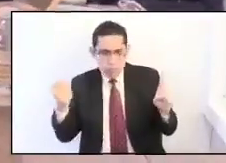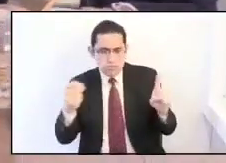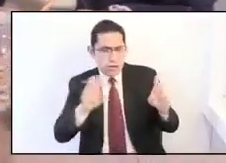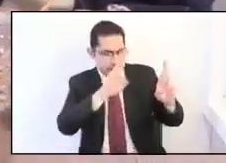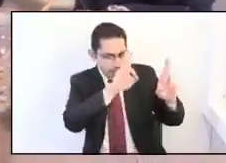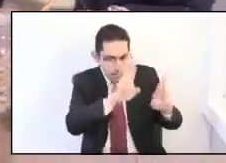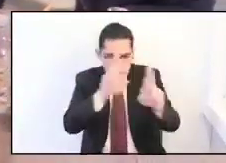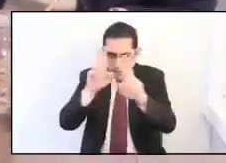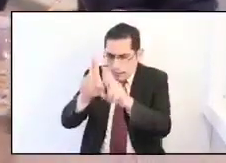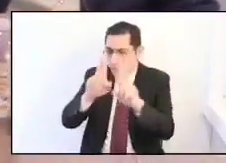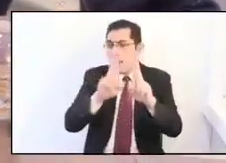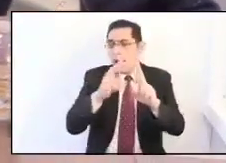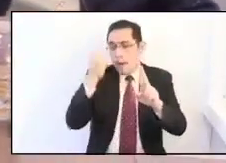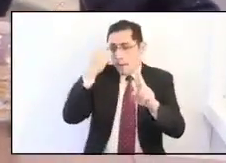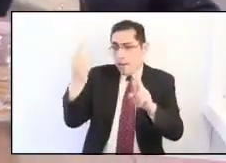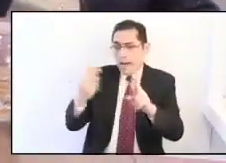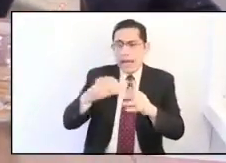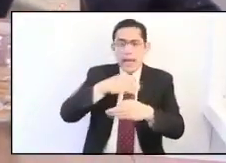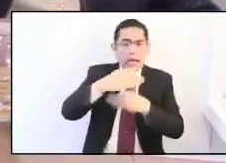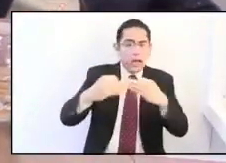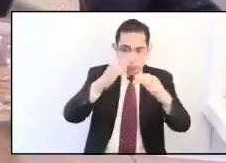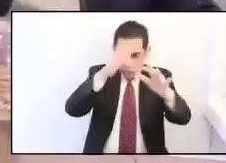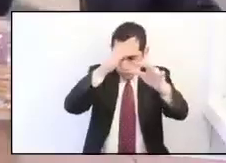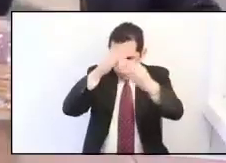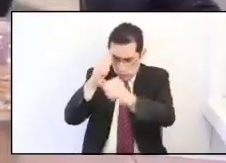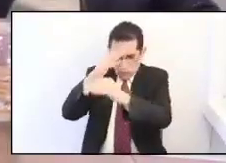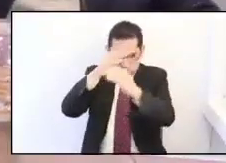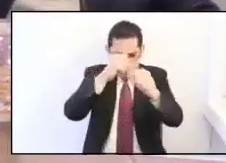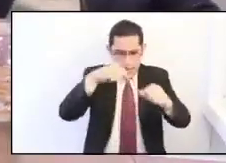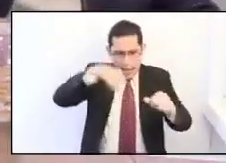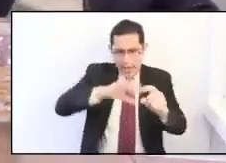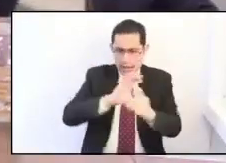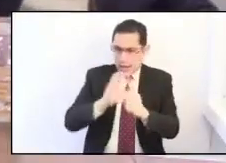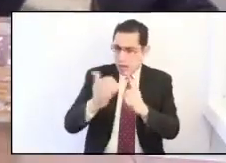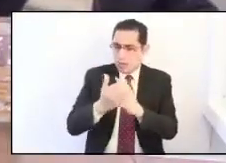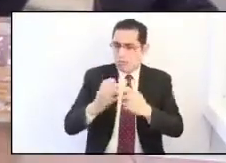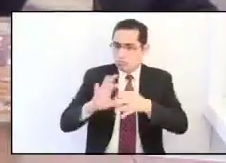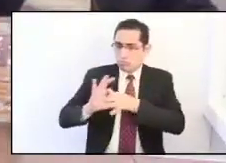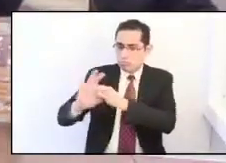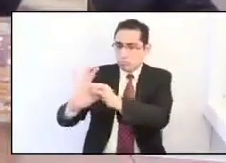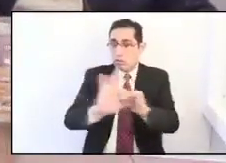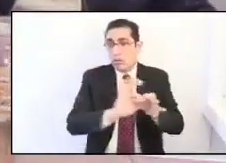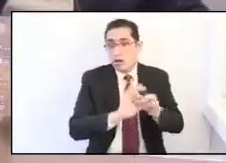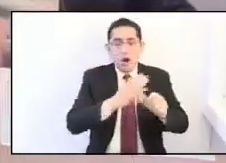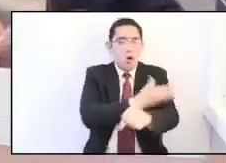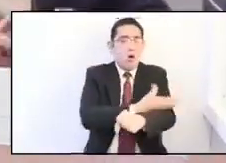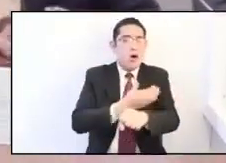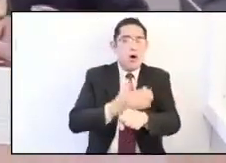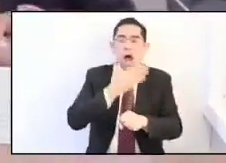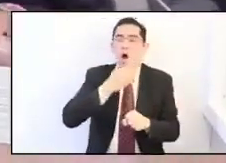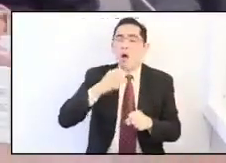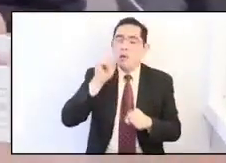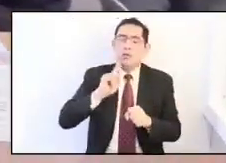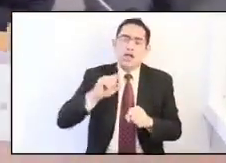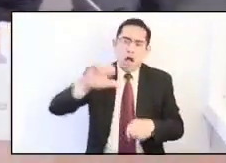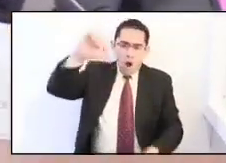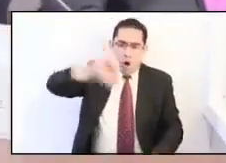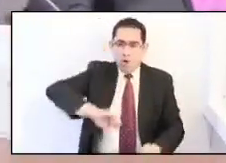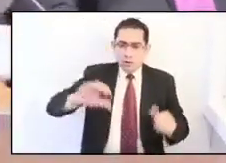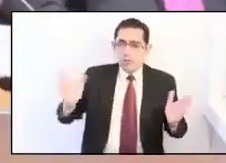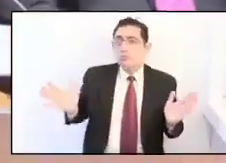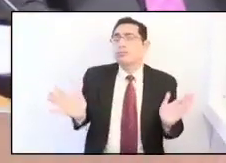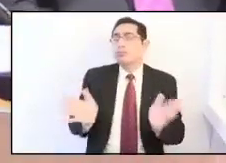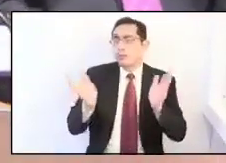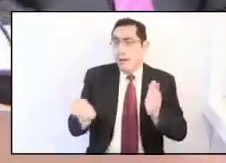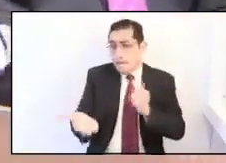buscando siempre el consenso de todas y todos los que integramos esta comisión. Compañeras y compañeros, hoy los exhorto a que se